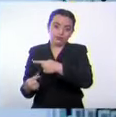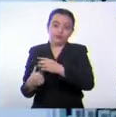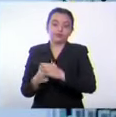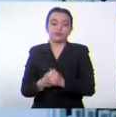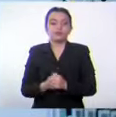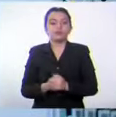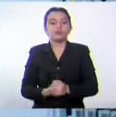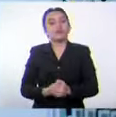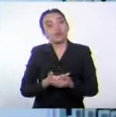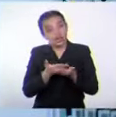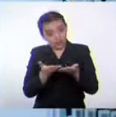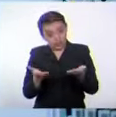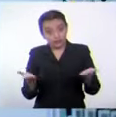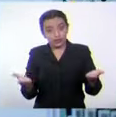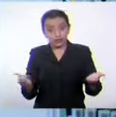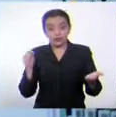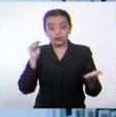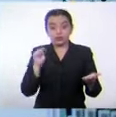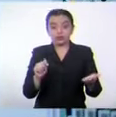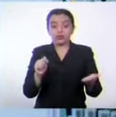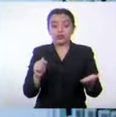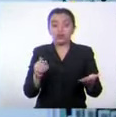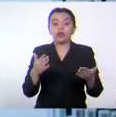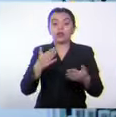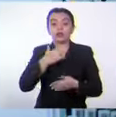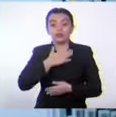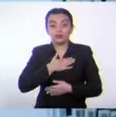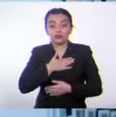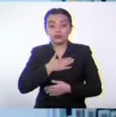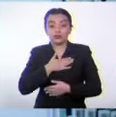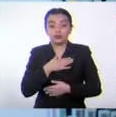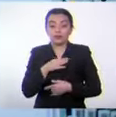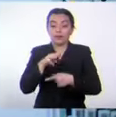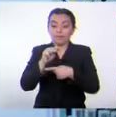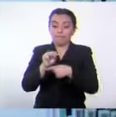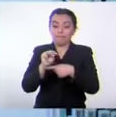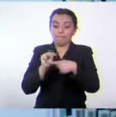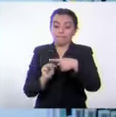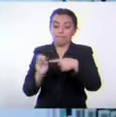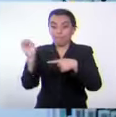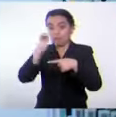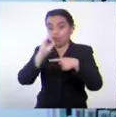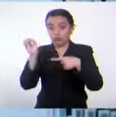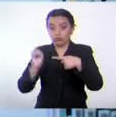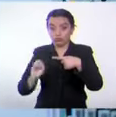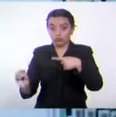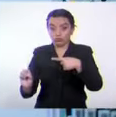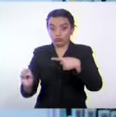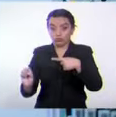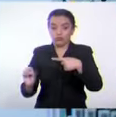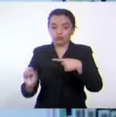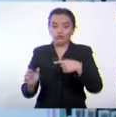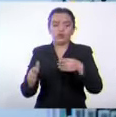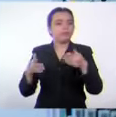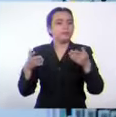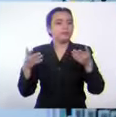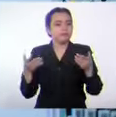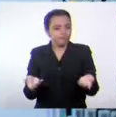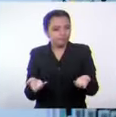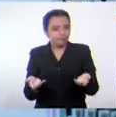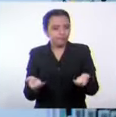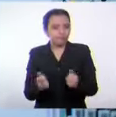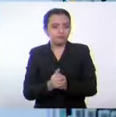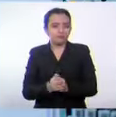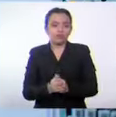De esa manera obtenemos el porcentaje masa sobre masa. Pero cuando estamos trabajando en